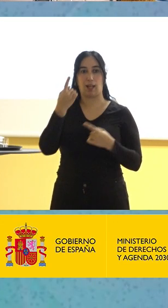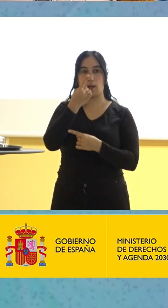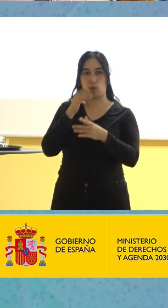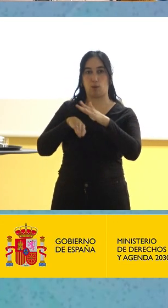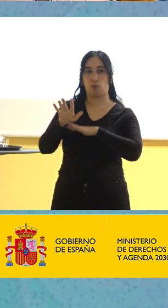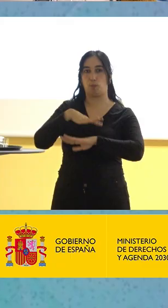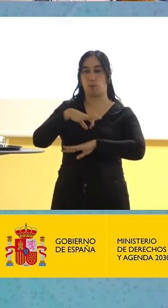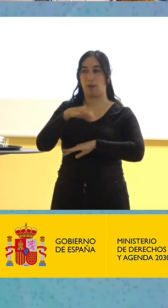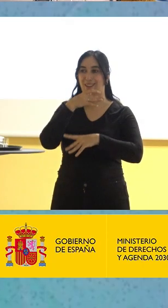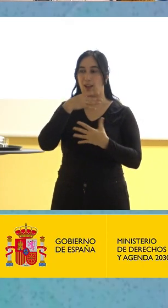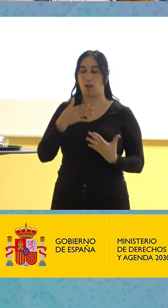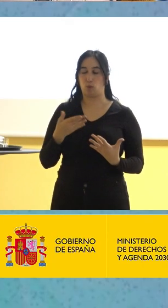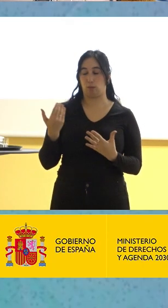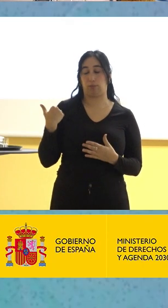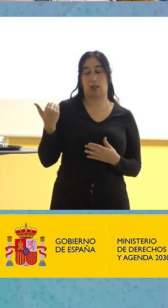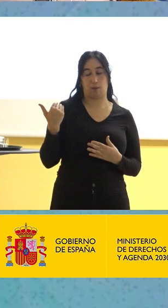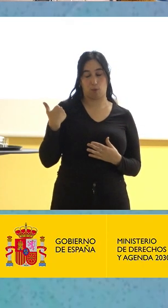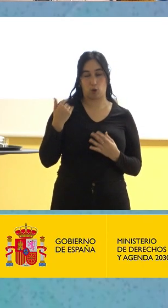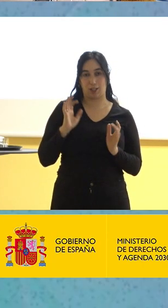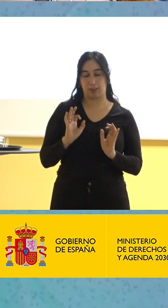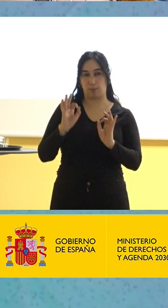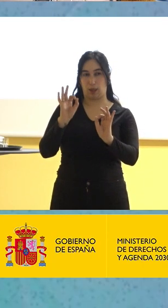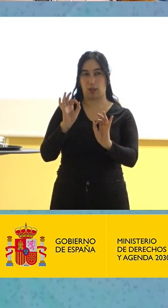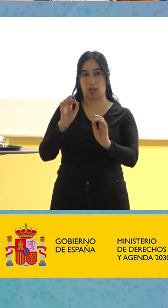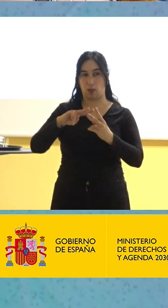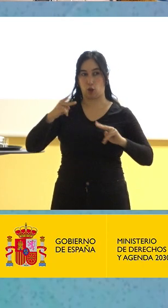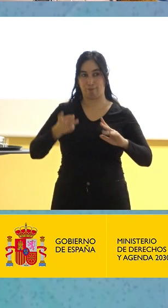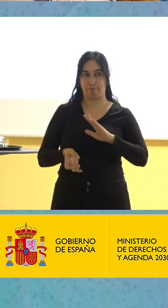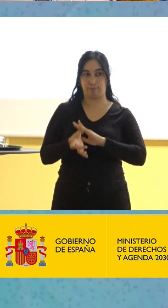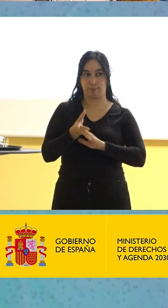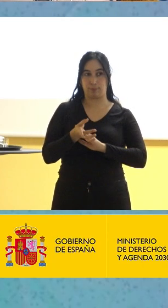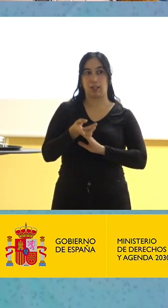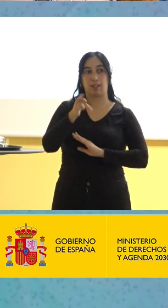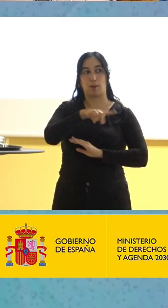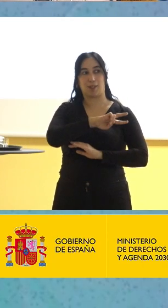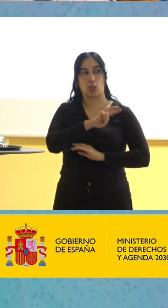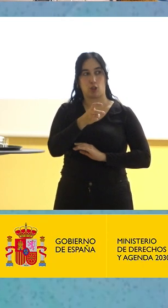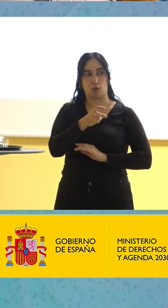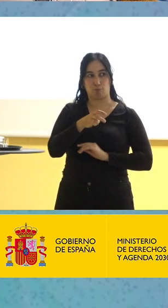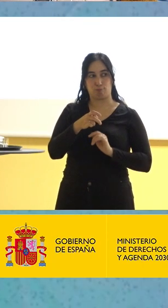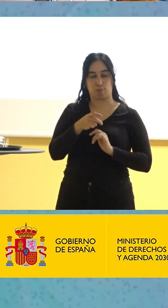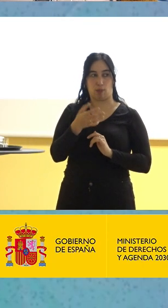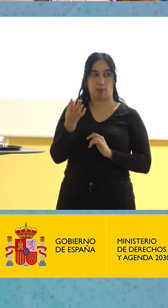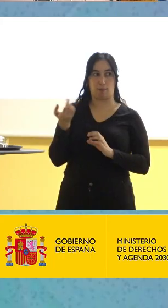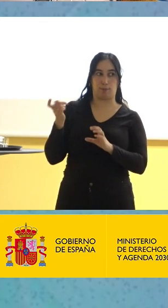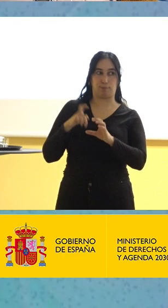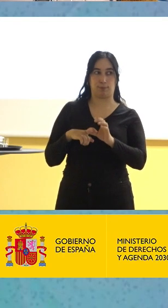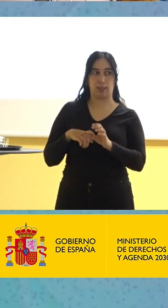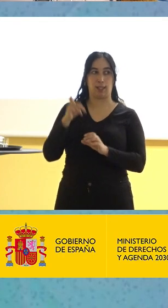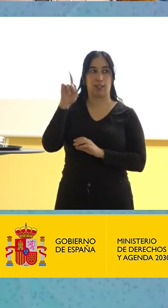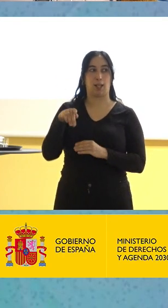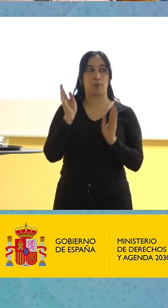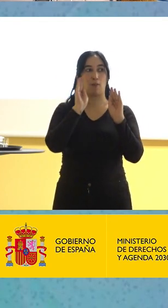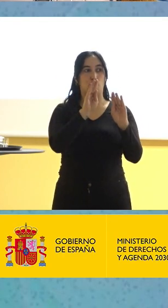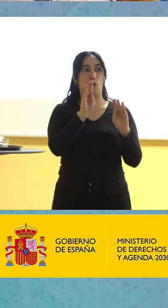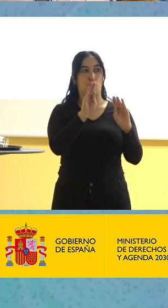la actual y reciente especialización en genética, pues formar también